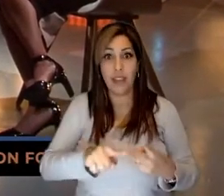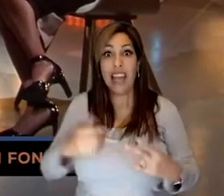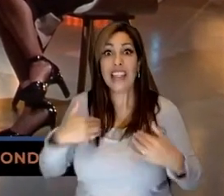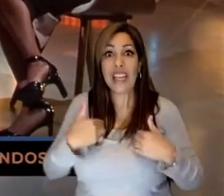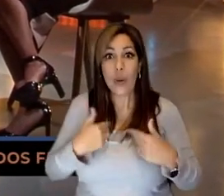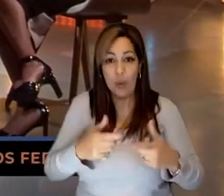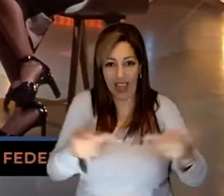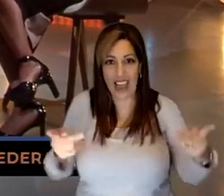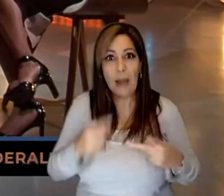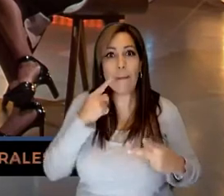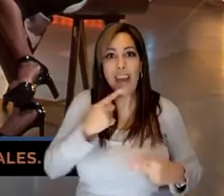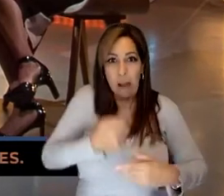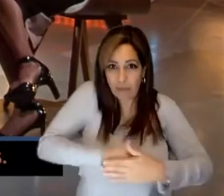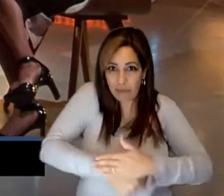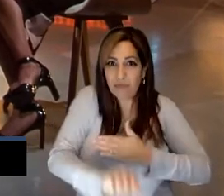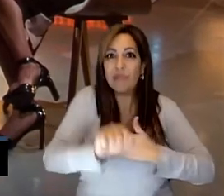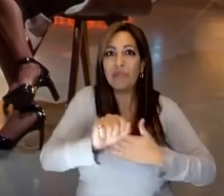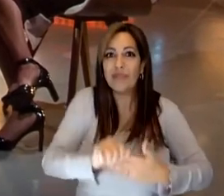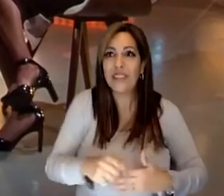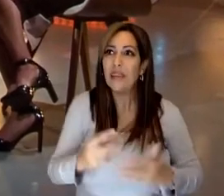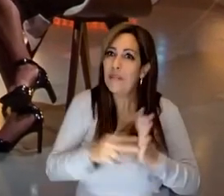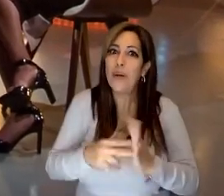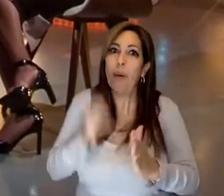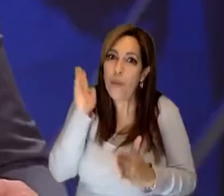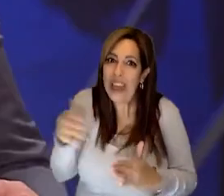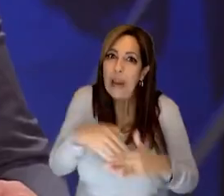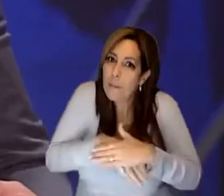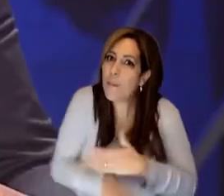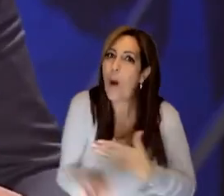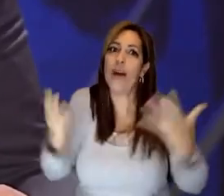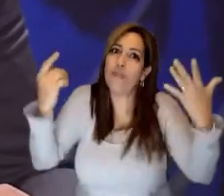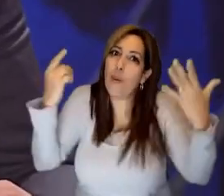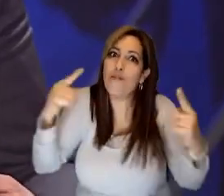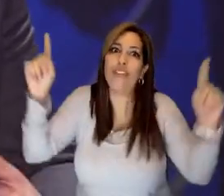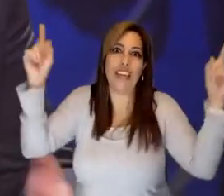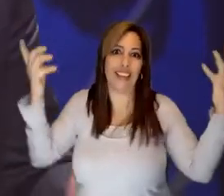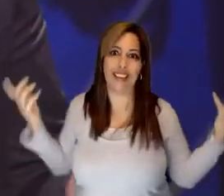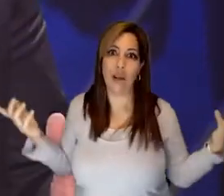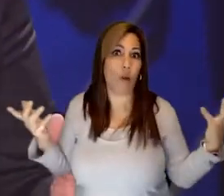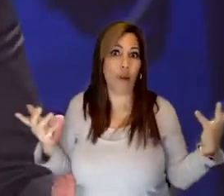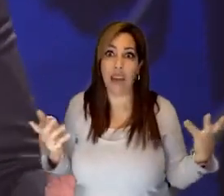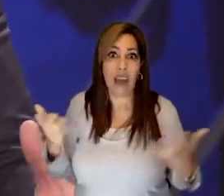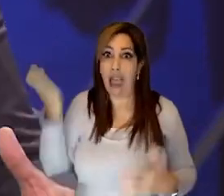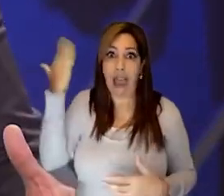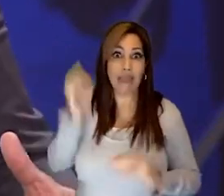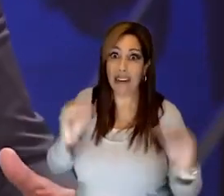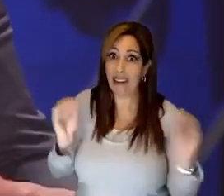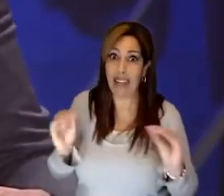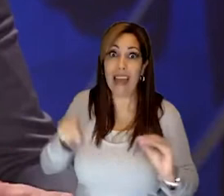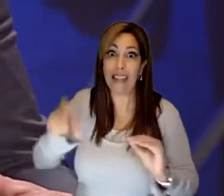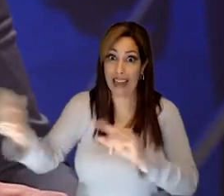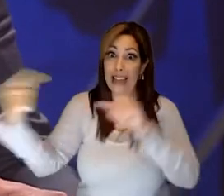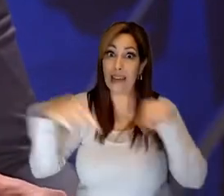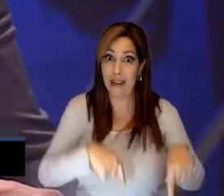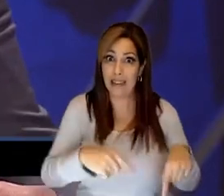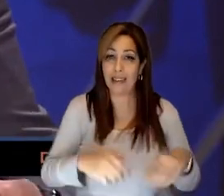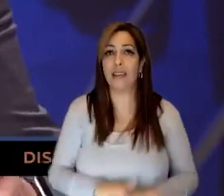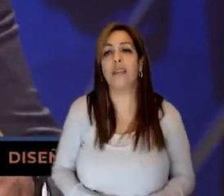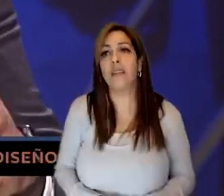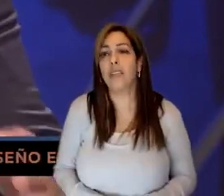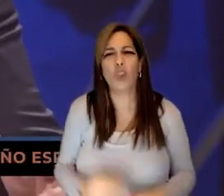va a tener una sala de parto funcionando. Okay. Van a nacer niños viequenses. Ay, que por muchos años no es así. Así